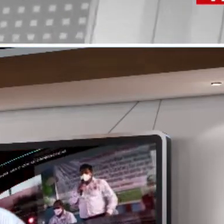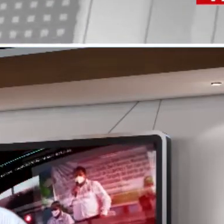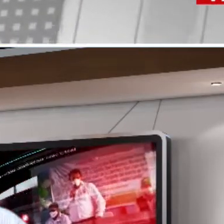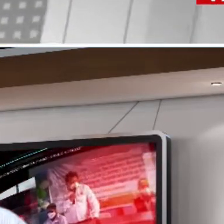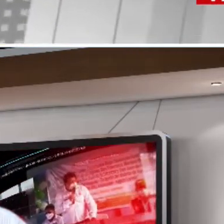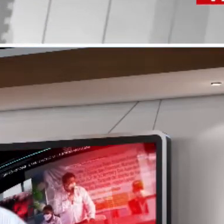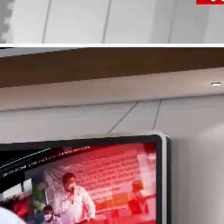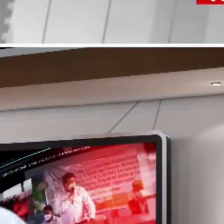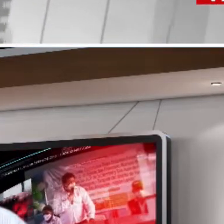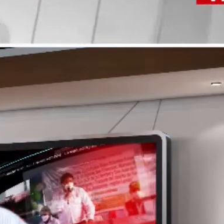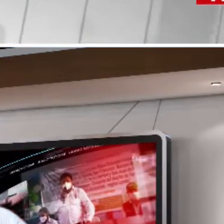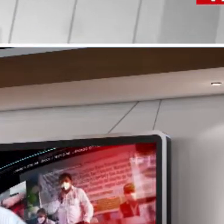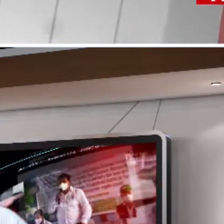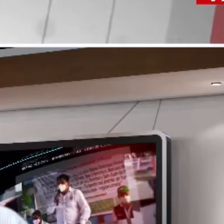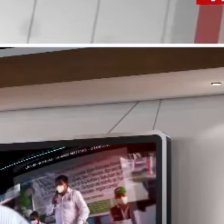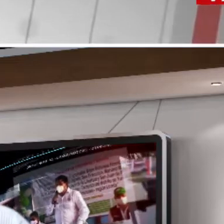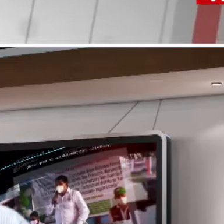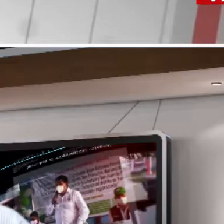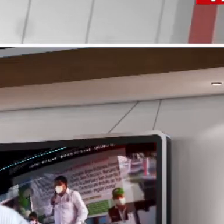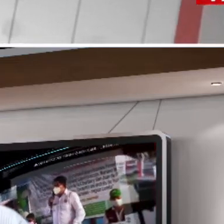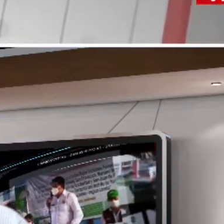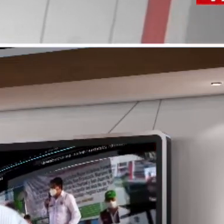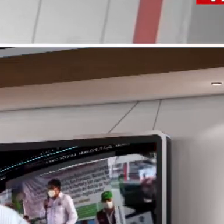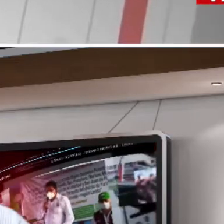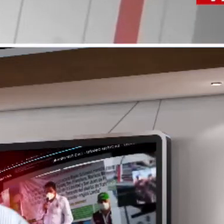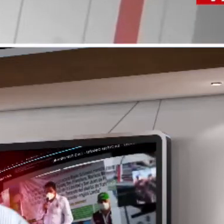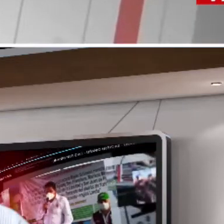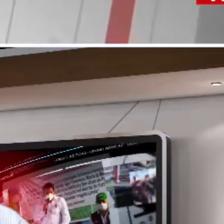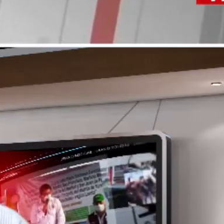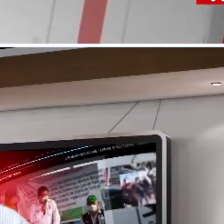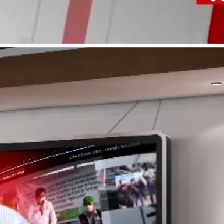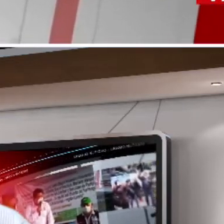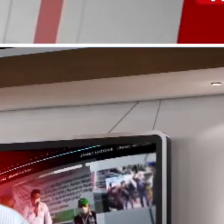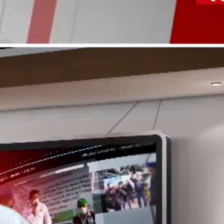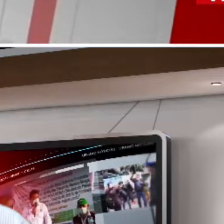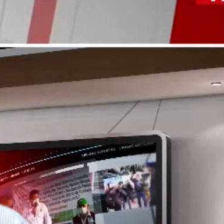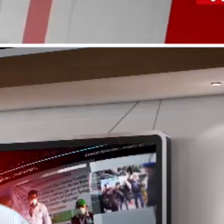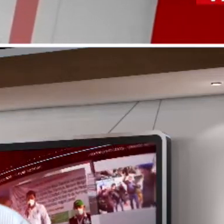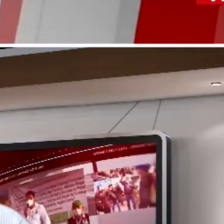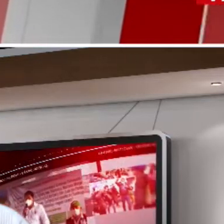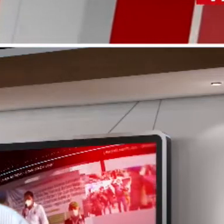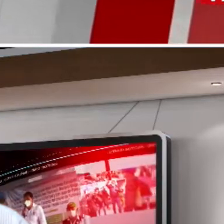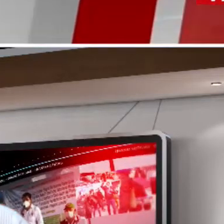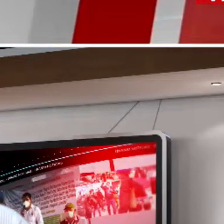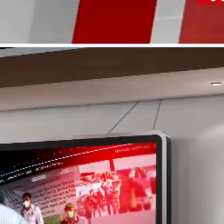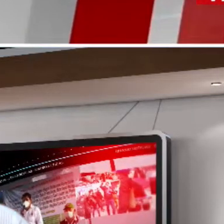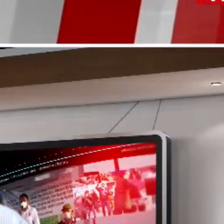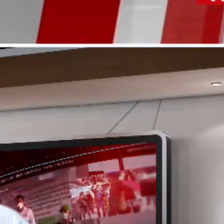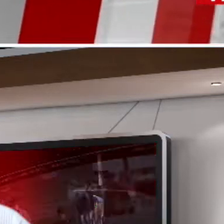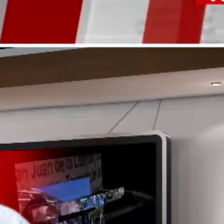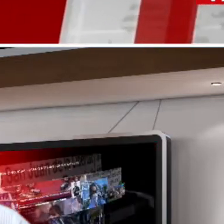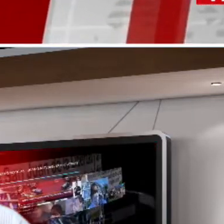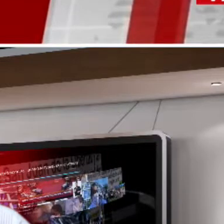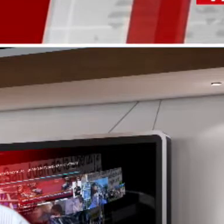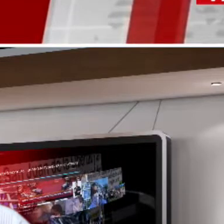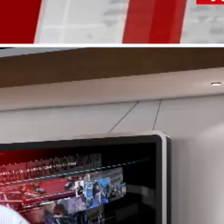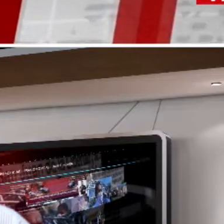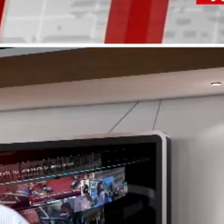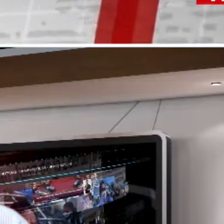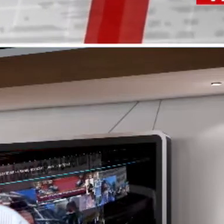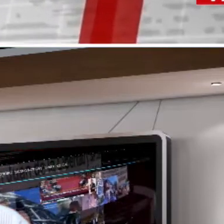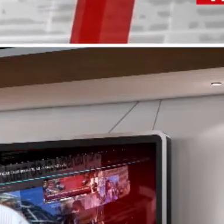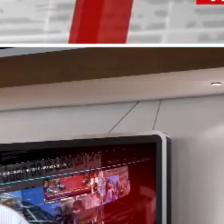7,000, entre 6 y 7,000 soles. Imagínate, en cada predio, este señor saca alrededor de 4 millones de